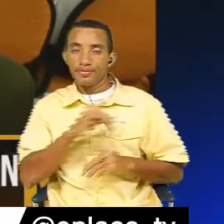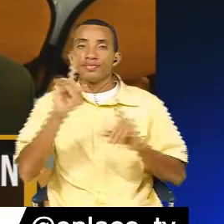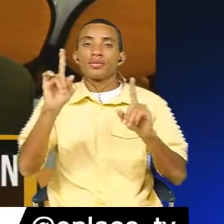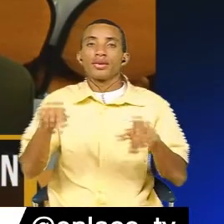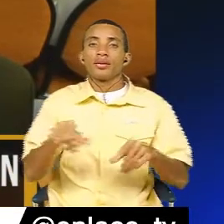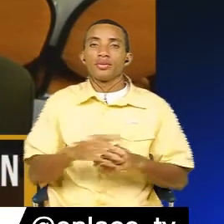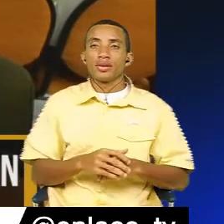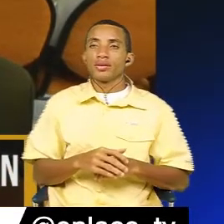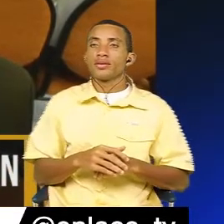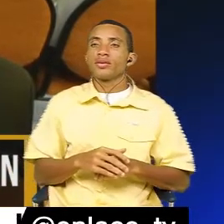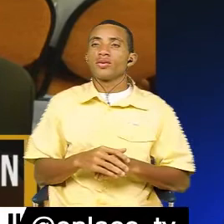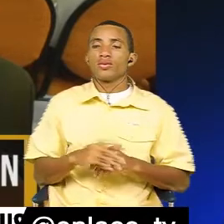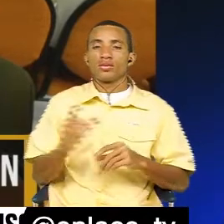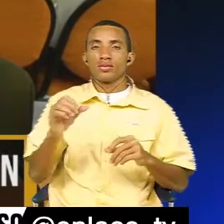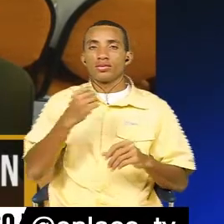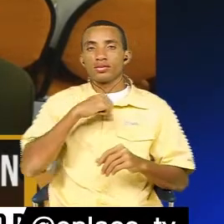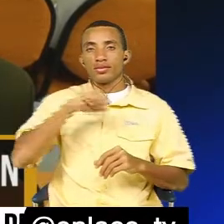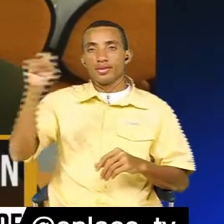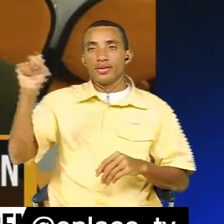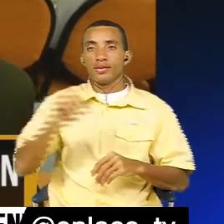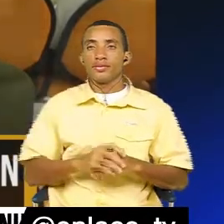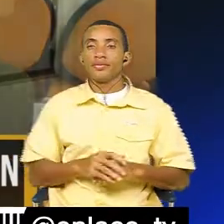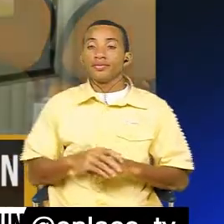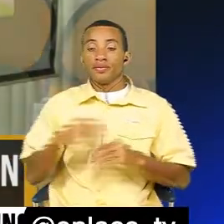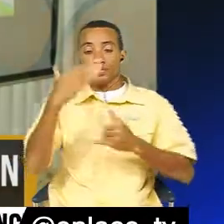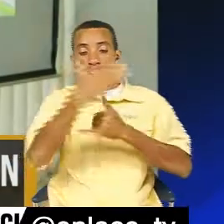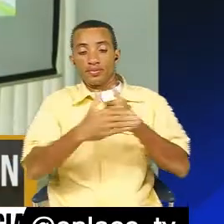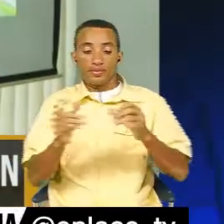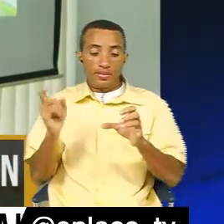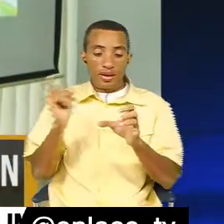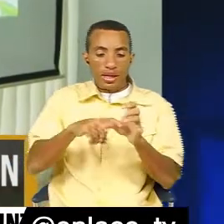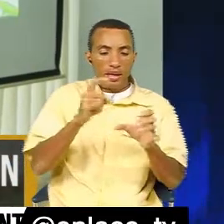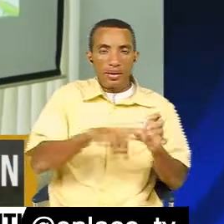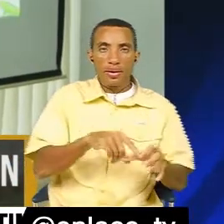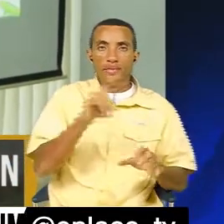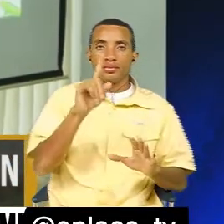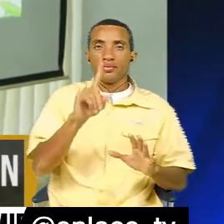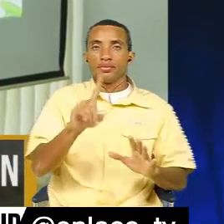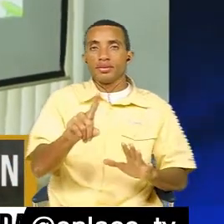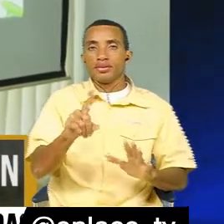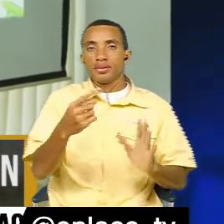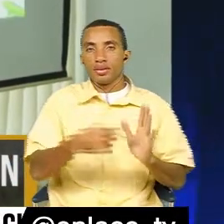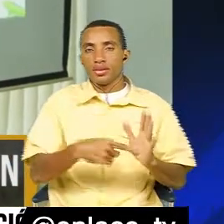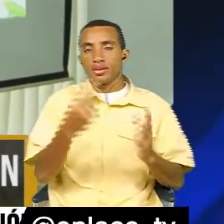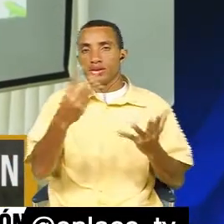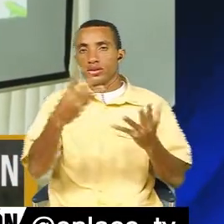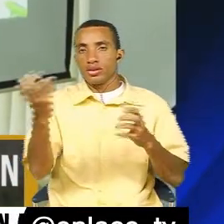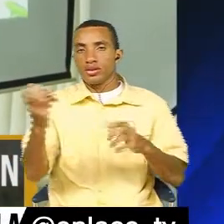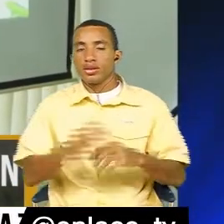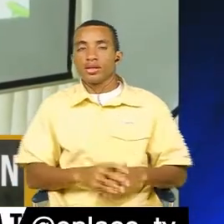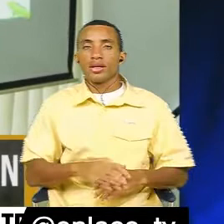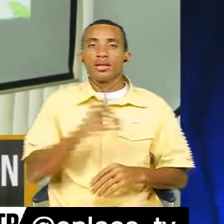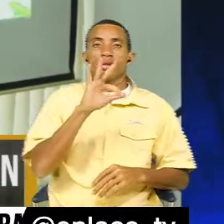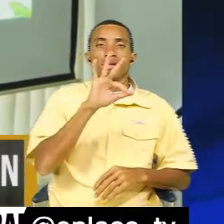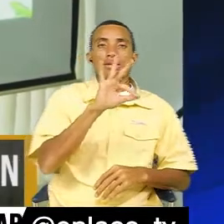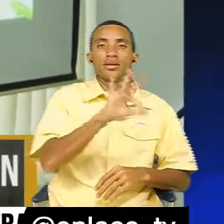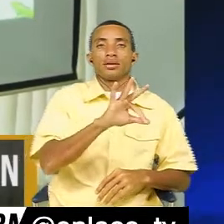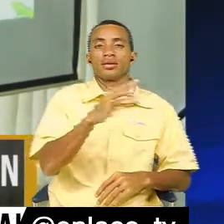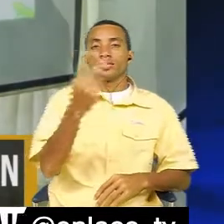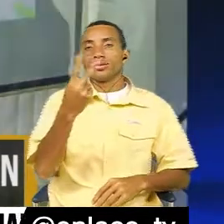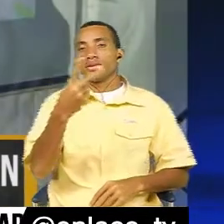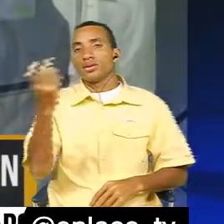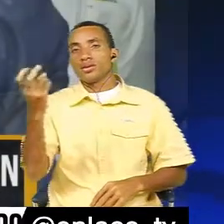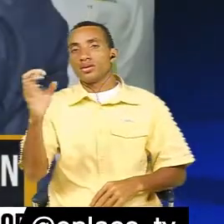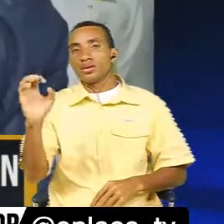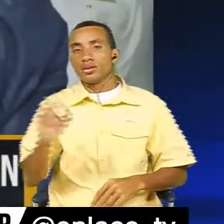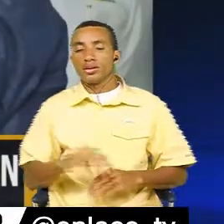fase regional del premio. En todo el país se inscribieron 1.800 personas al premio, de las cuales 370 postularon sus trabajos. En la región se